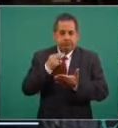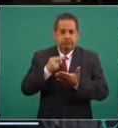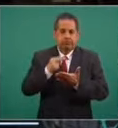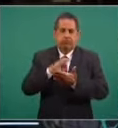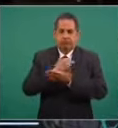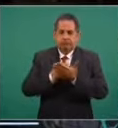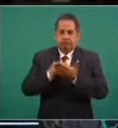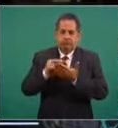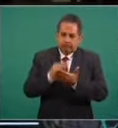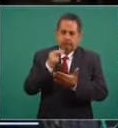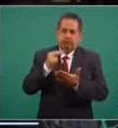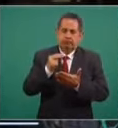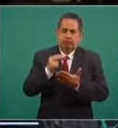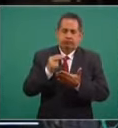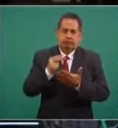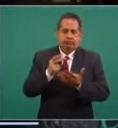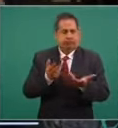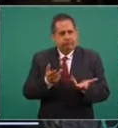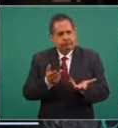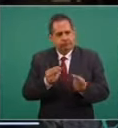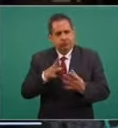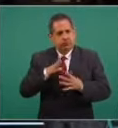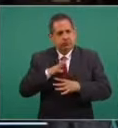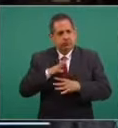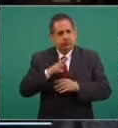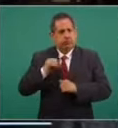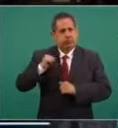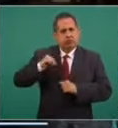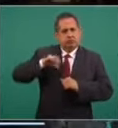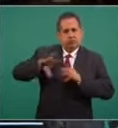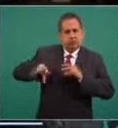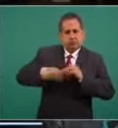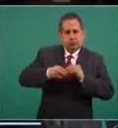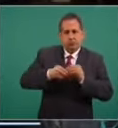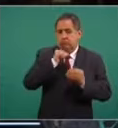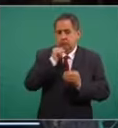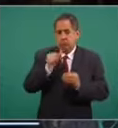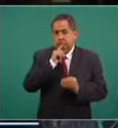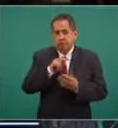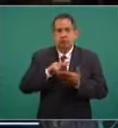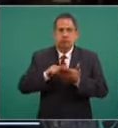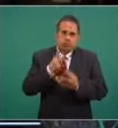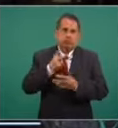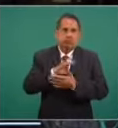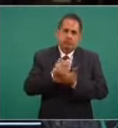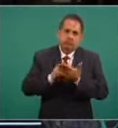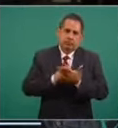contratos. Es decir, no tienen permanencia y tienen que estarla renovando.